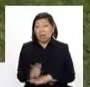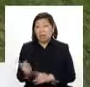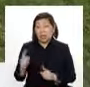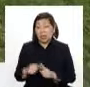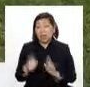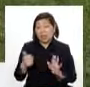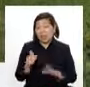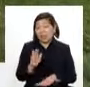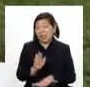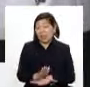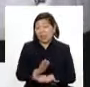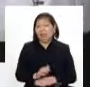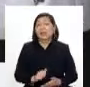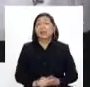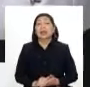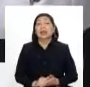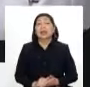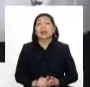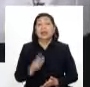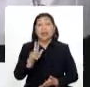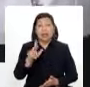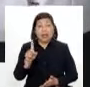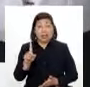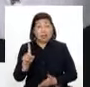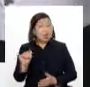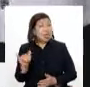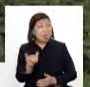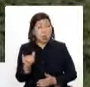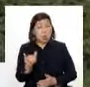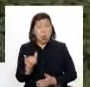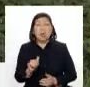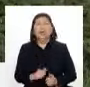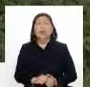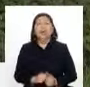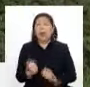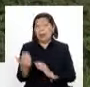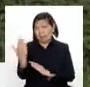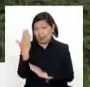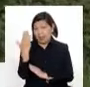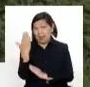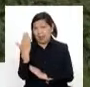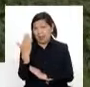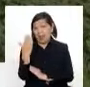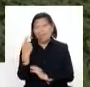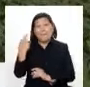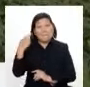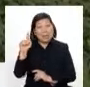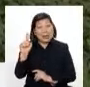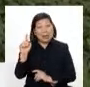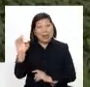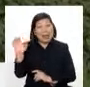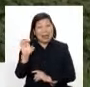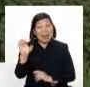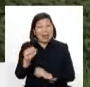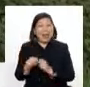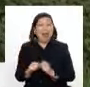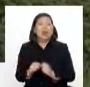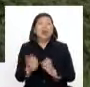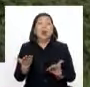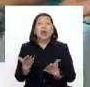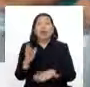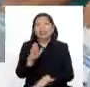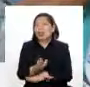las 6 de la tarde. El día 31, de igual forma, vamos a hacerlo por la mañana. Y el 1 de enero de 2023 lo